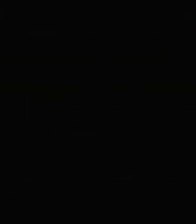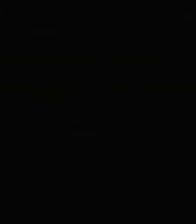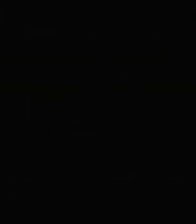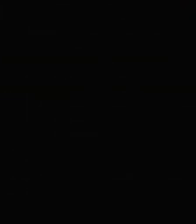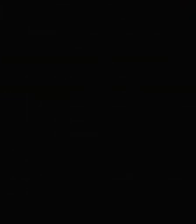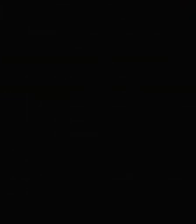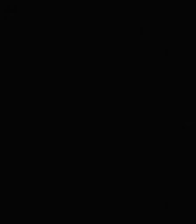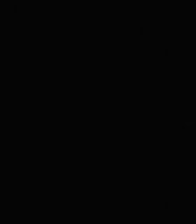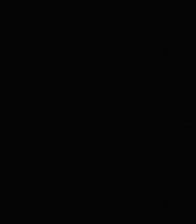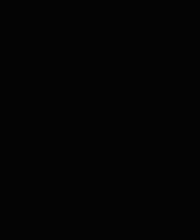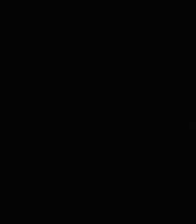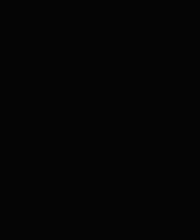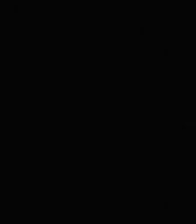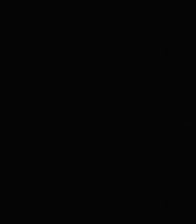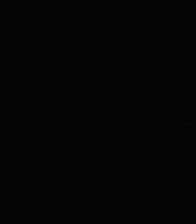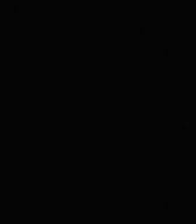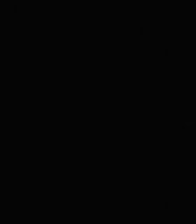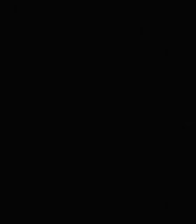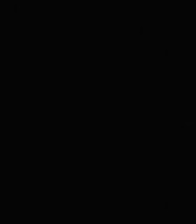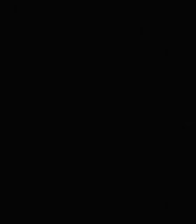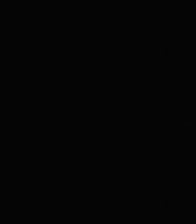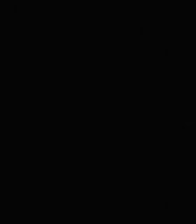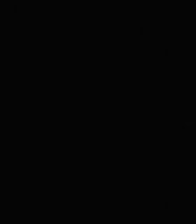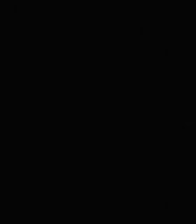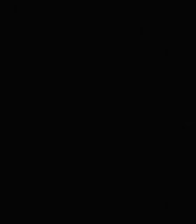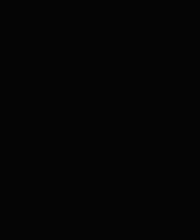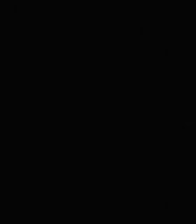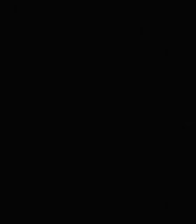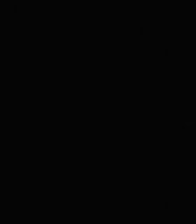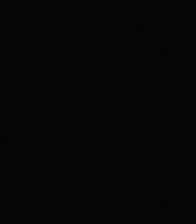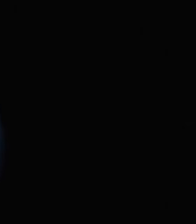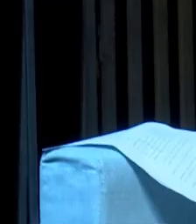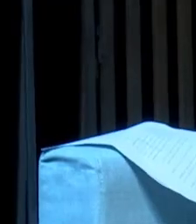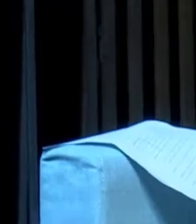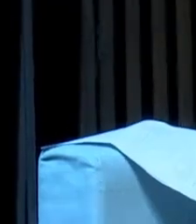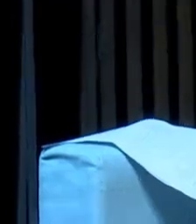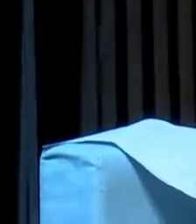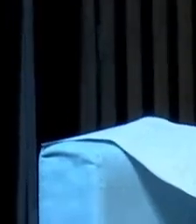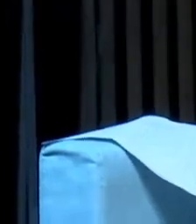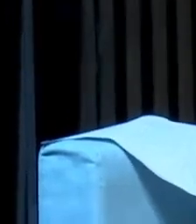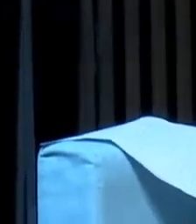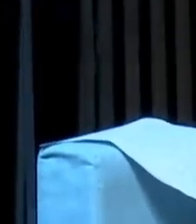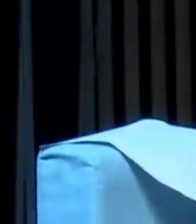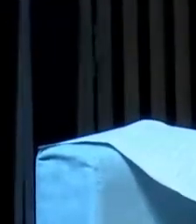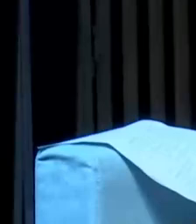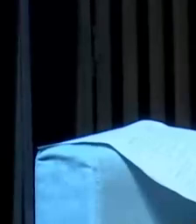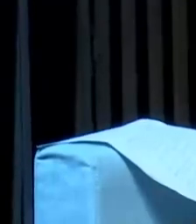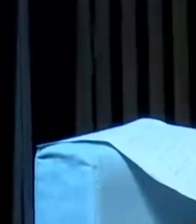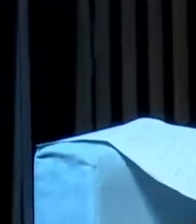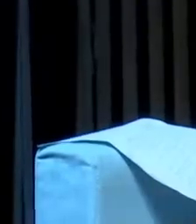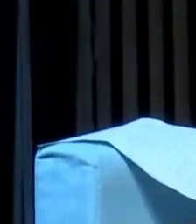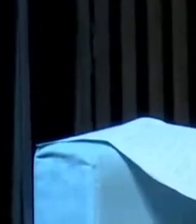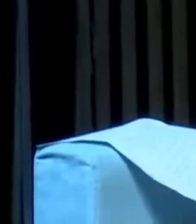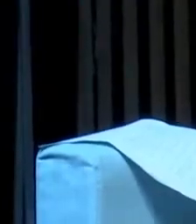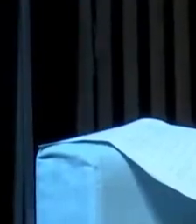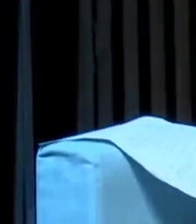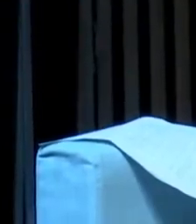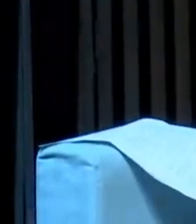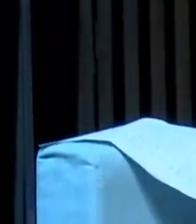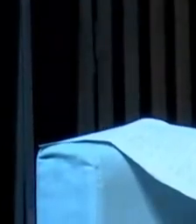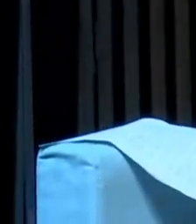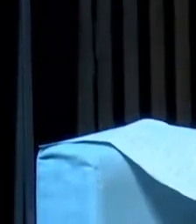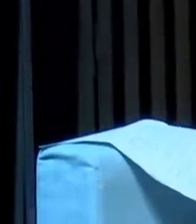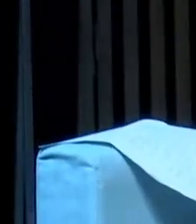460 grados, día y noche, parejito, del Ecuador al polo, en todas partes